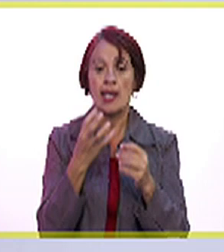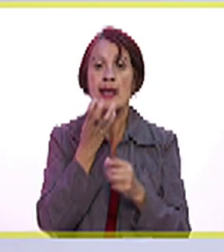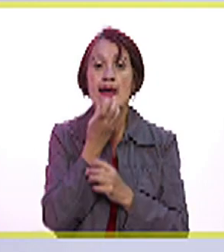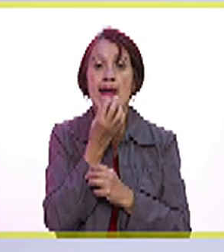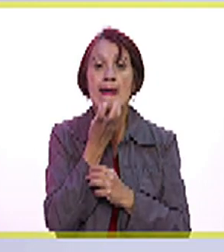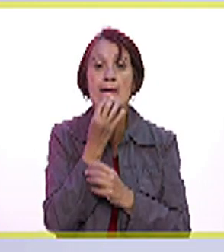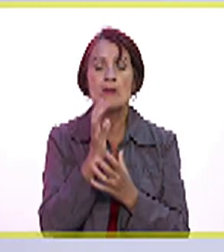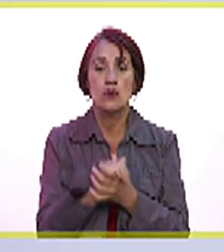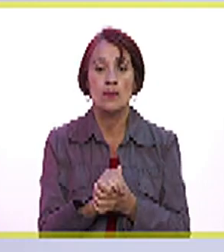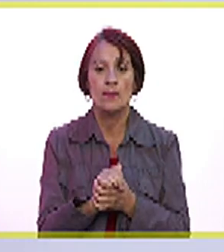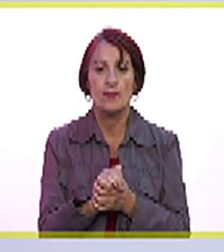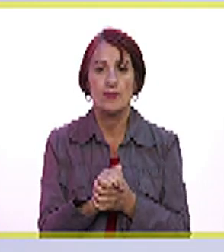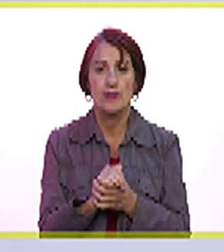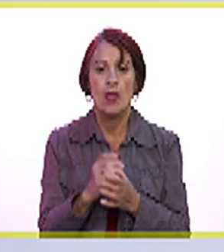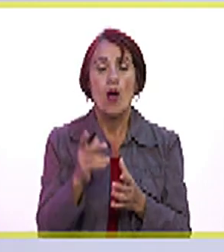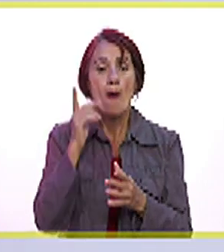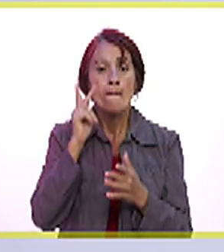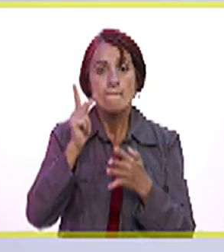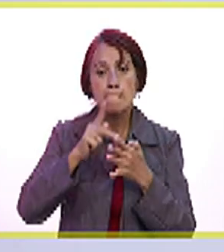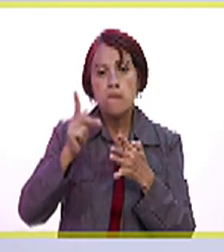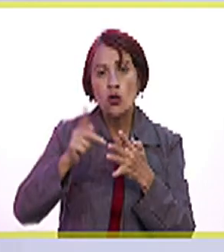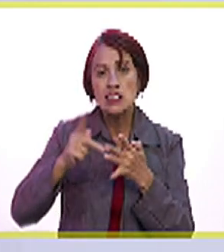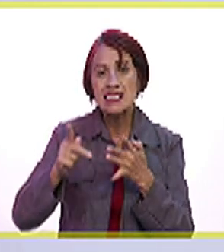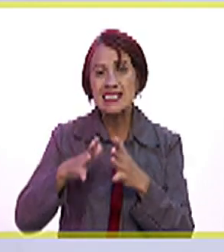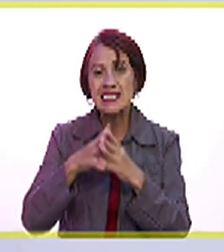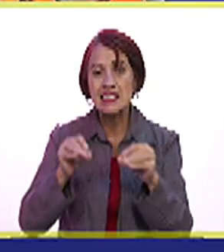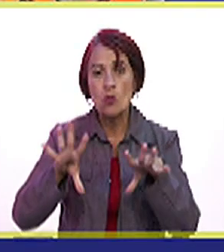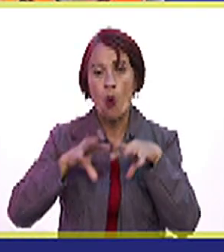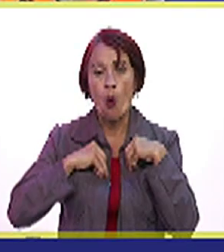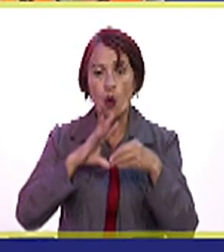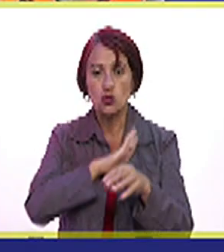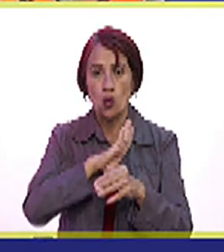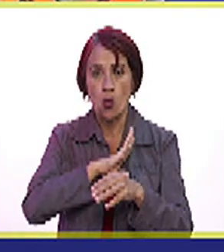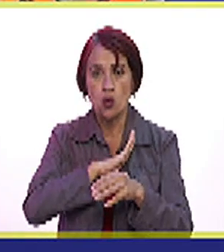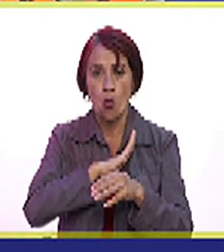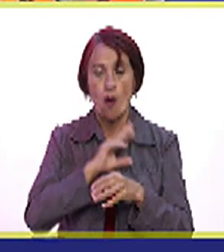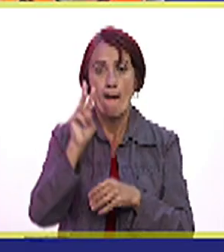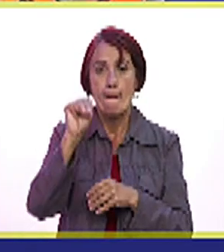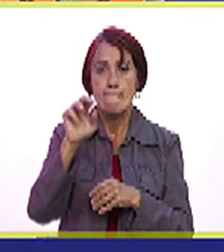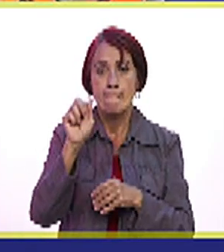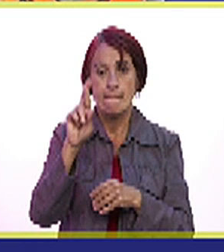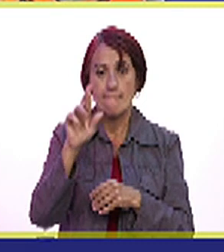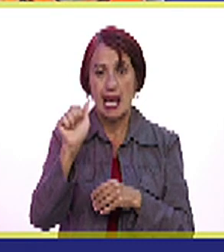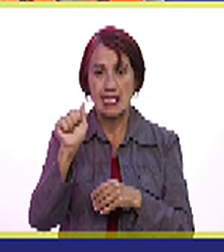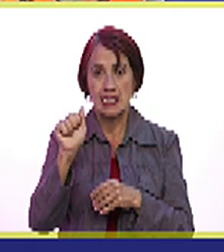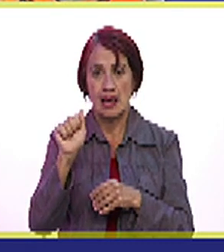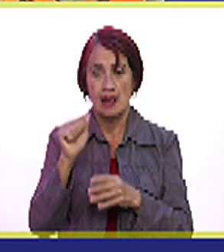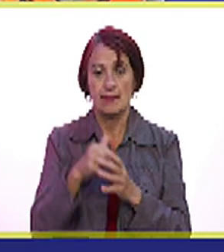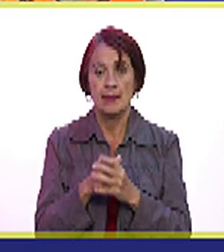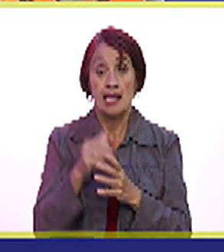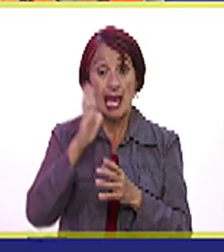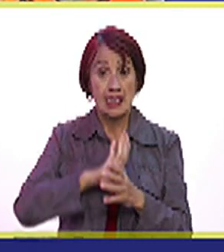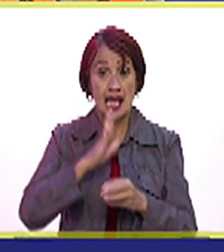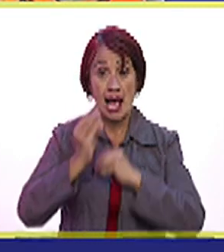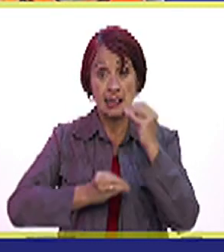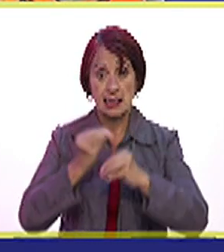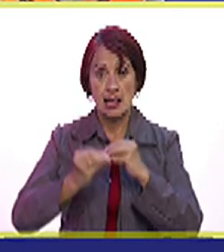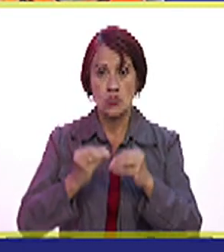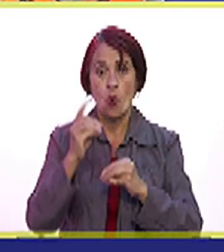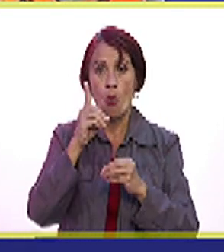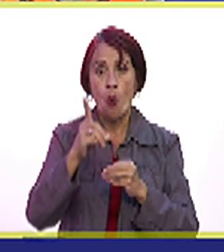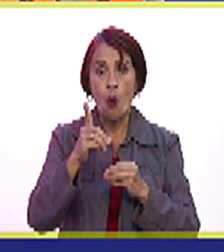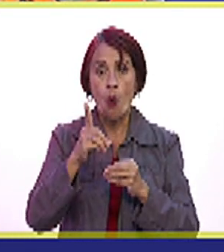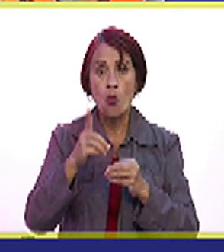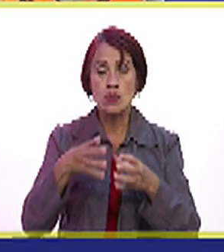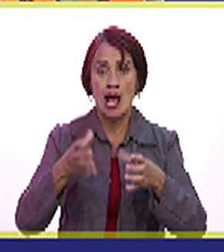de voz pasiva en presente progresivo. En voz activa dice, María is making a lemon pie. María está haciendo un pie de